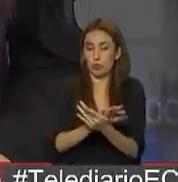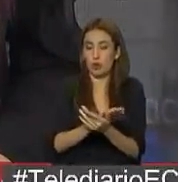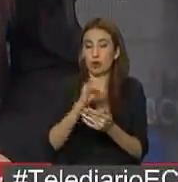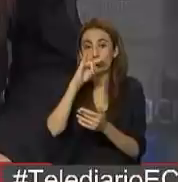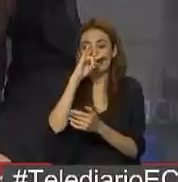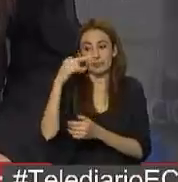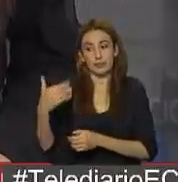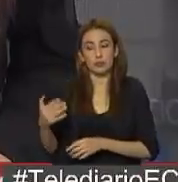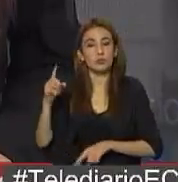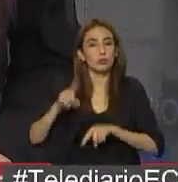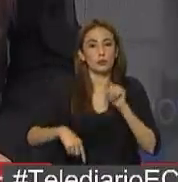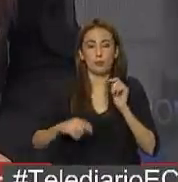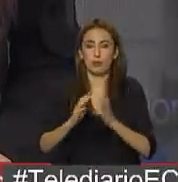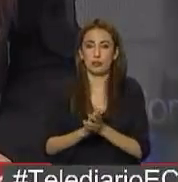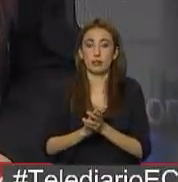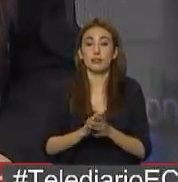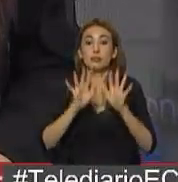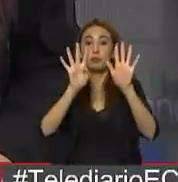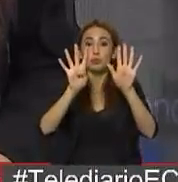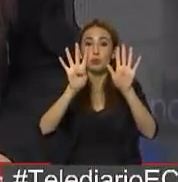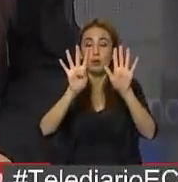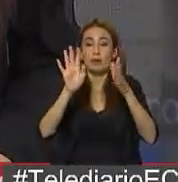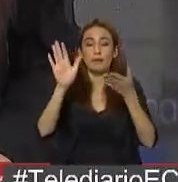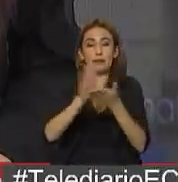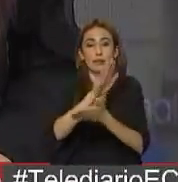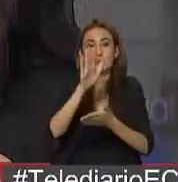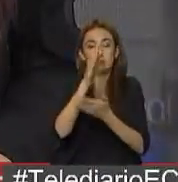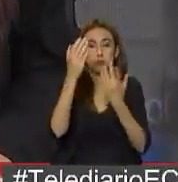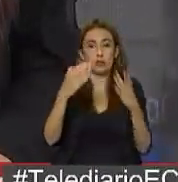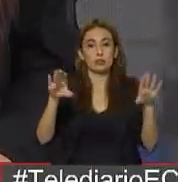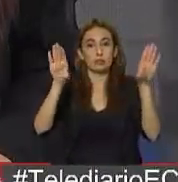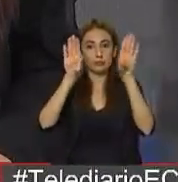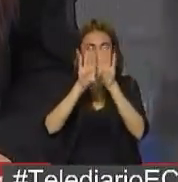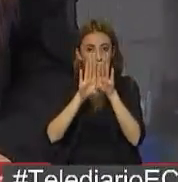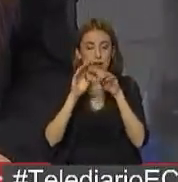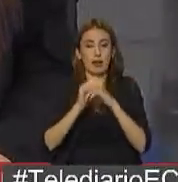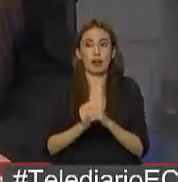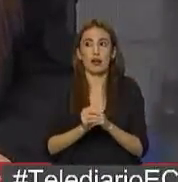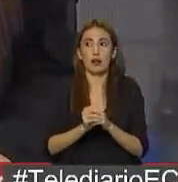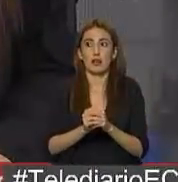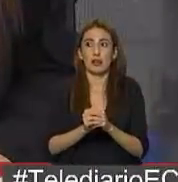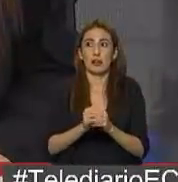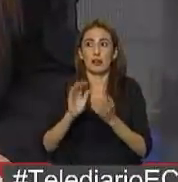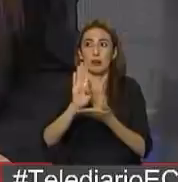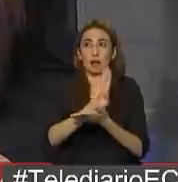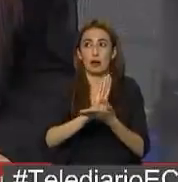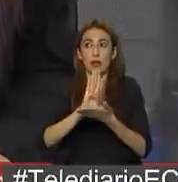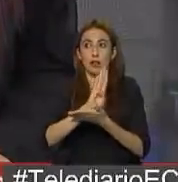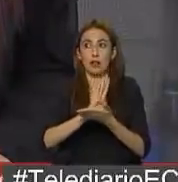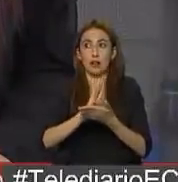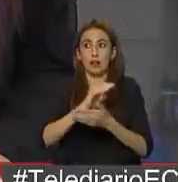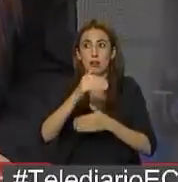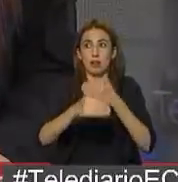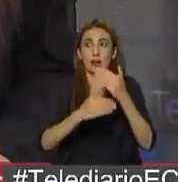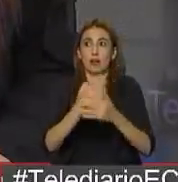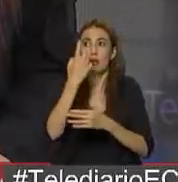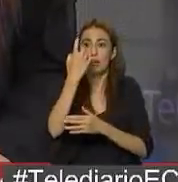8 años. El cierre de 9 escuelas en las cercanías del mercado y el confinamiento de los barrios vecinos, que son